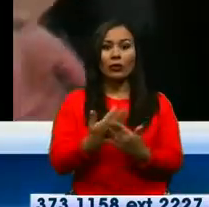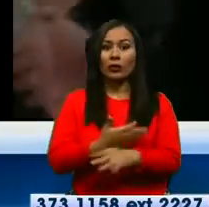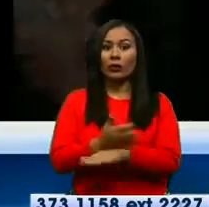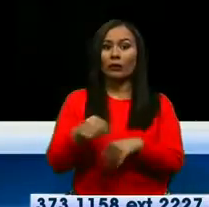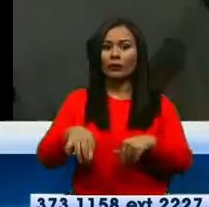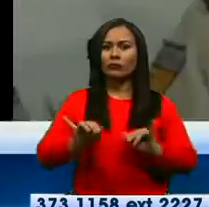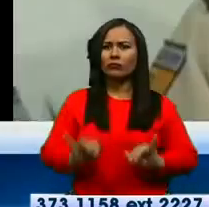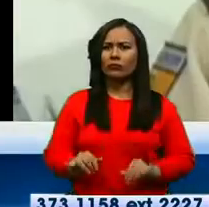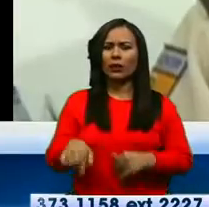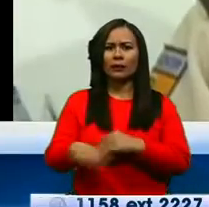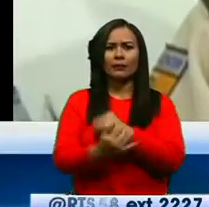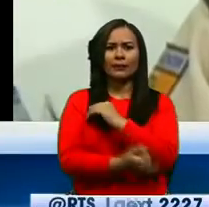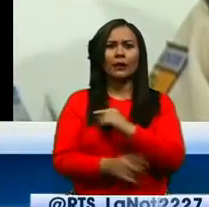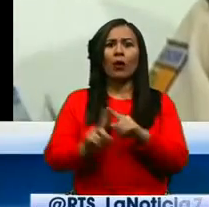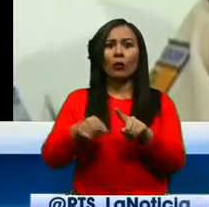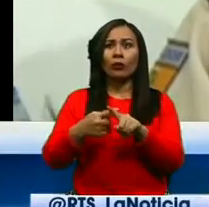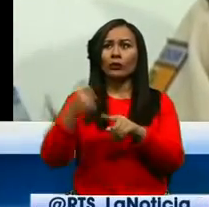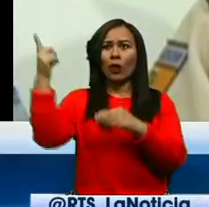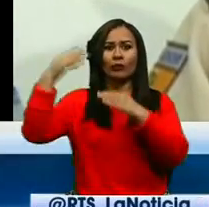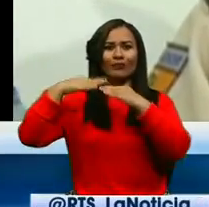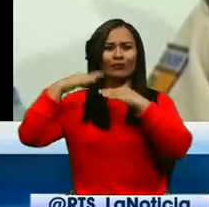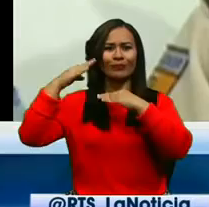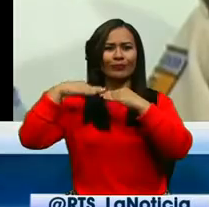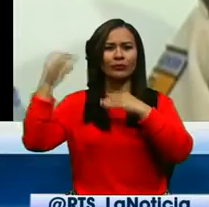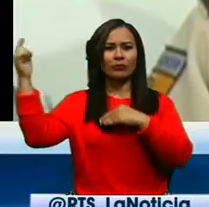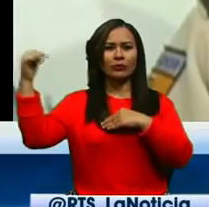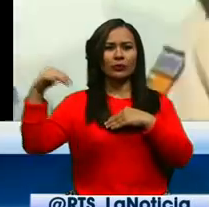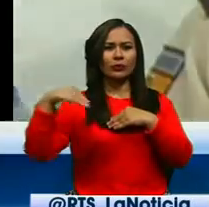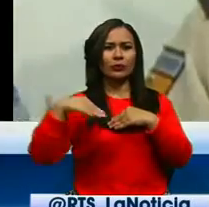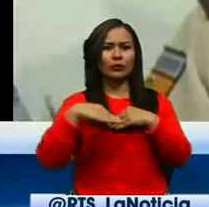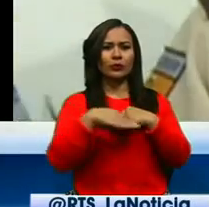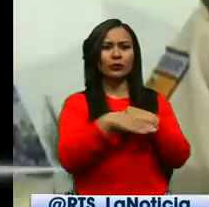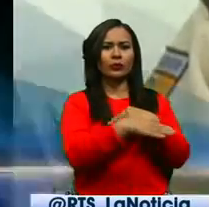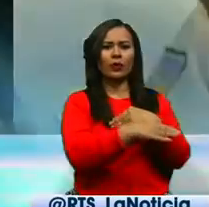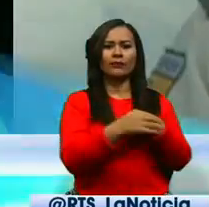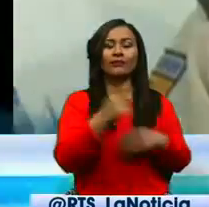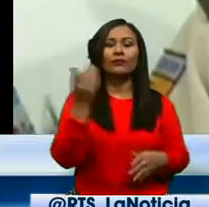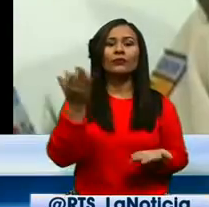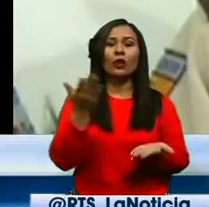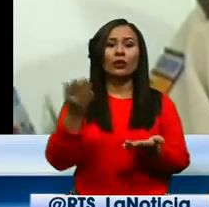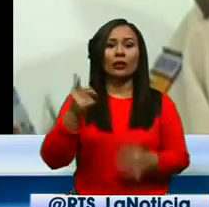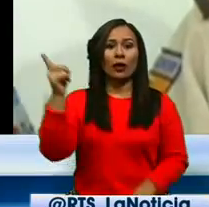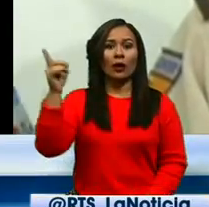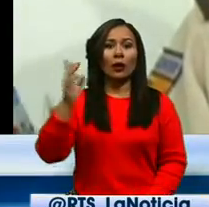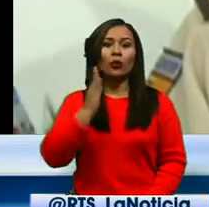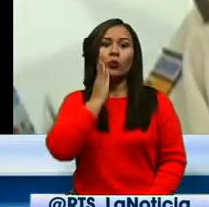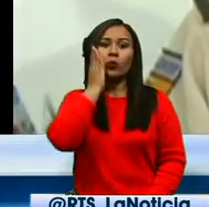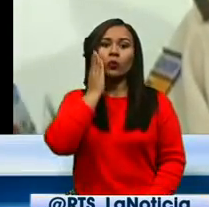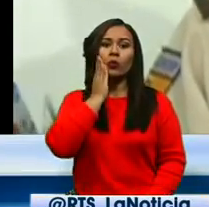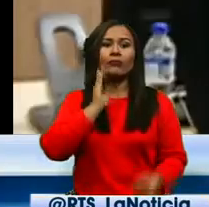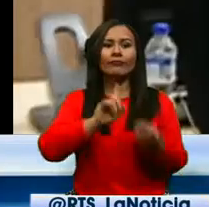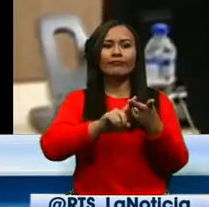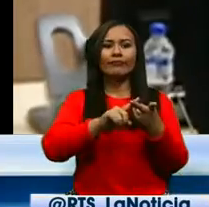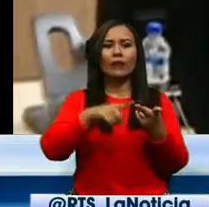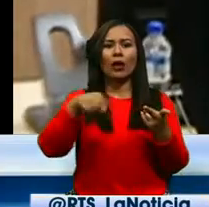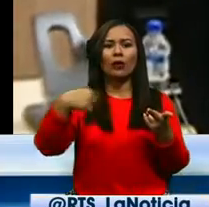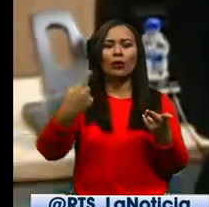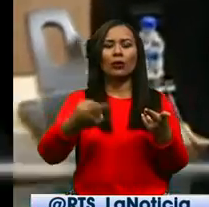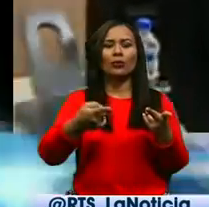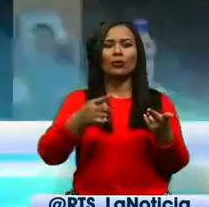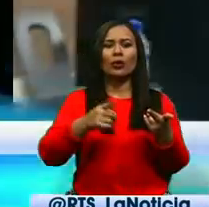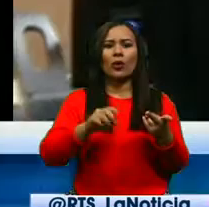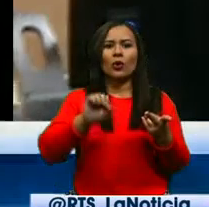país. Entrando por nuestra frontera, que de hecho lo hicieron por dos fronteras, por Tulcán y por Sucumbíos. Atentos a